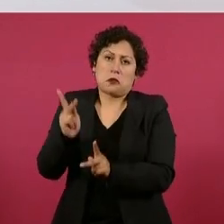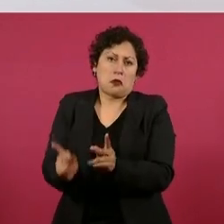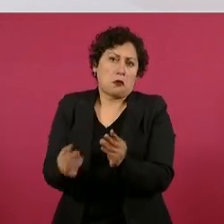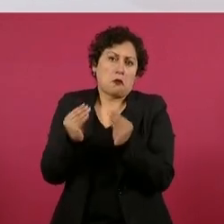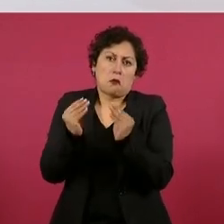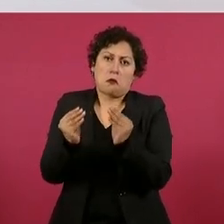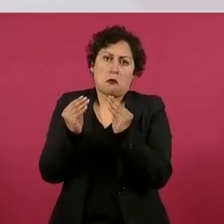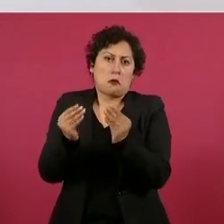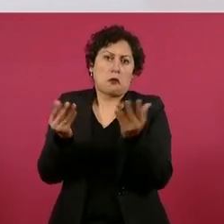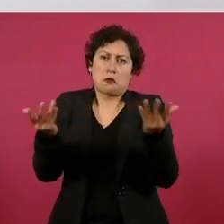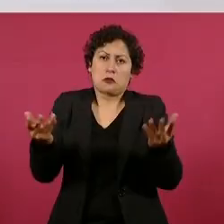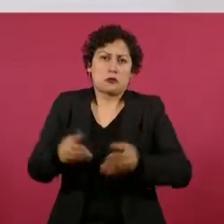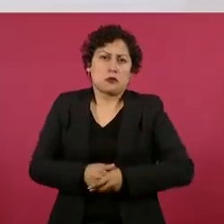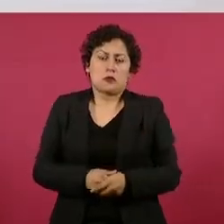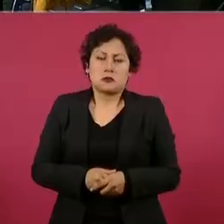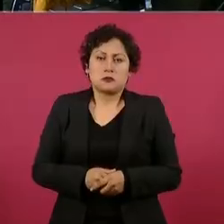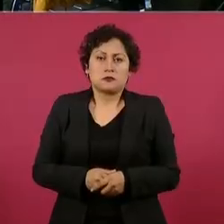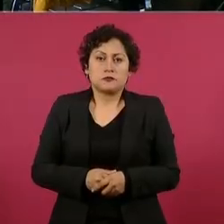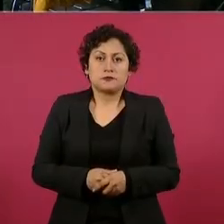Y no todo es